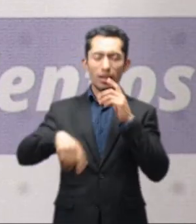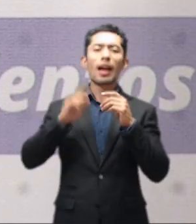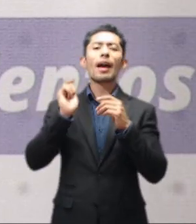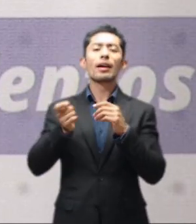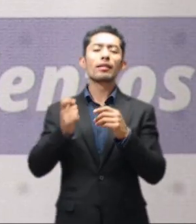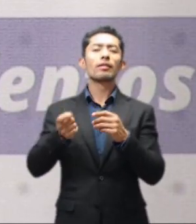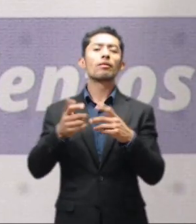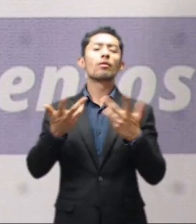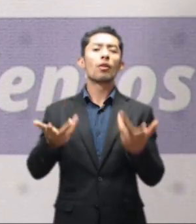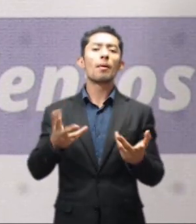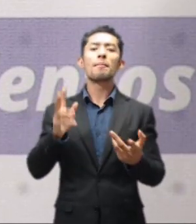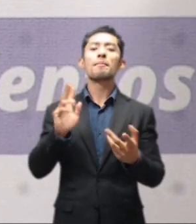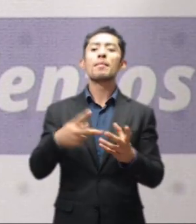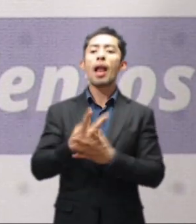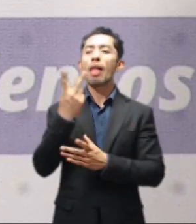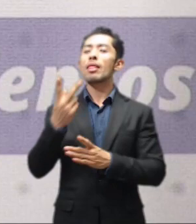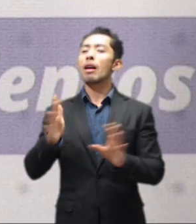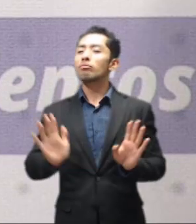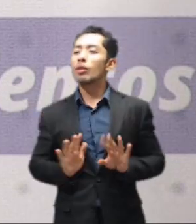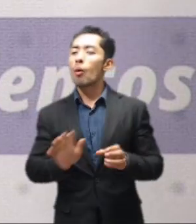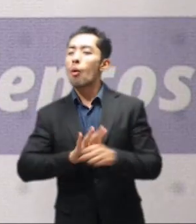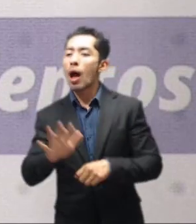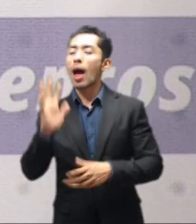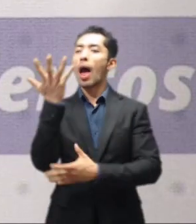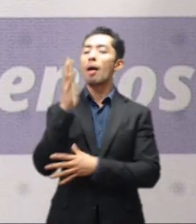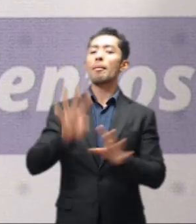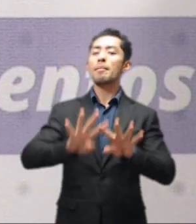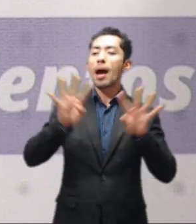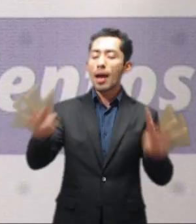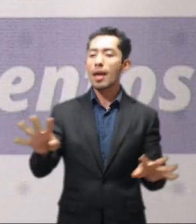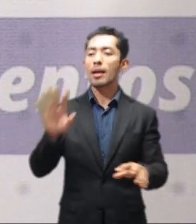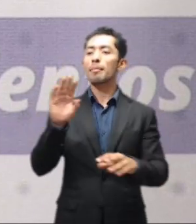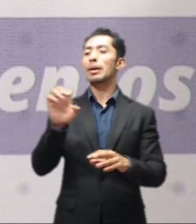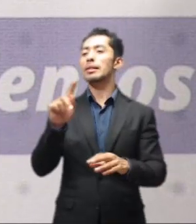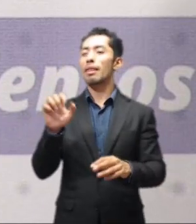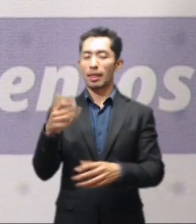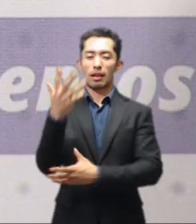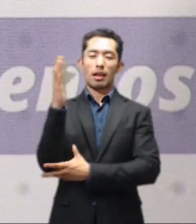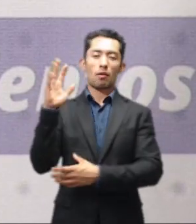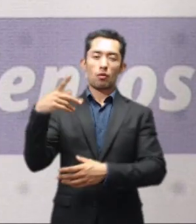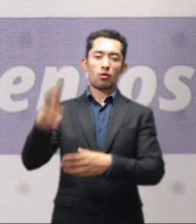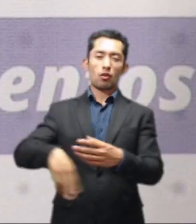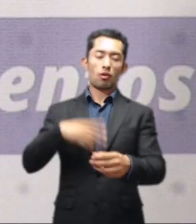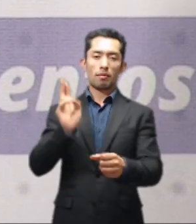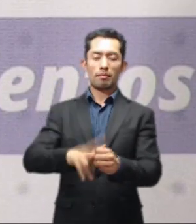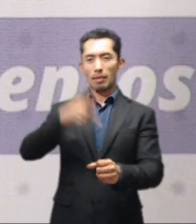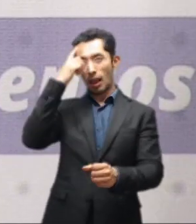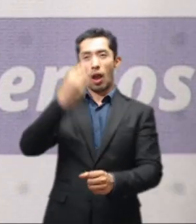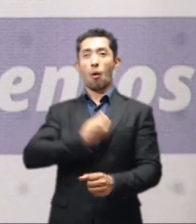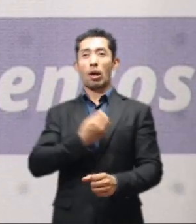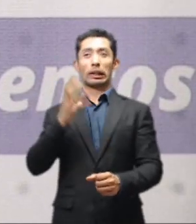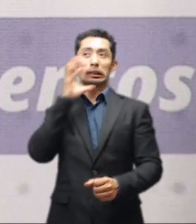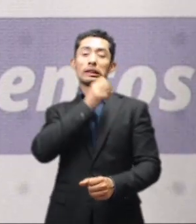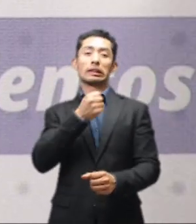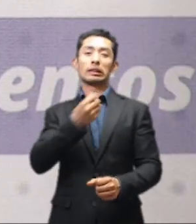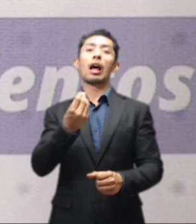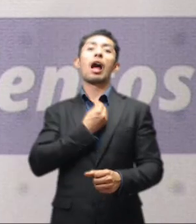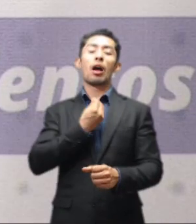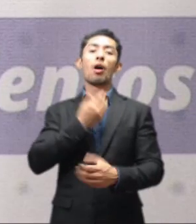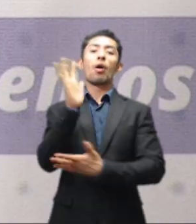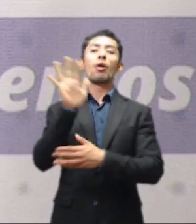de plantas de qué tipo de árboles como maguelles mezquites que vengan a soportar los nuevos calores que están el